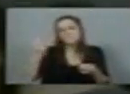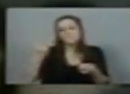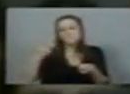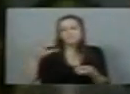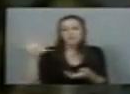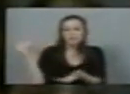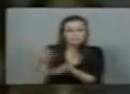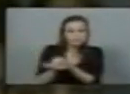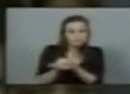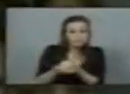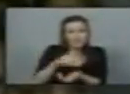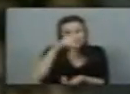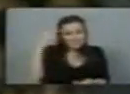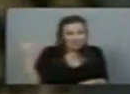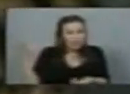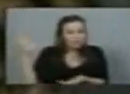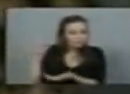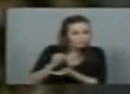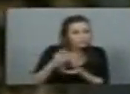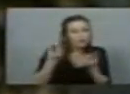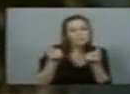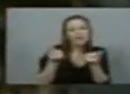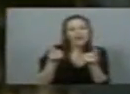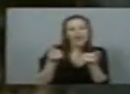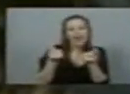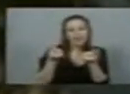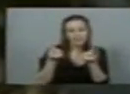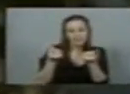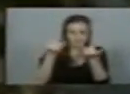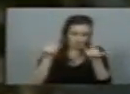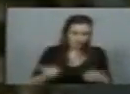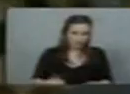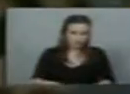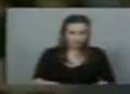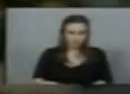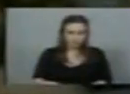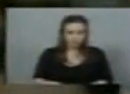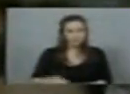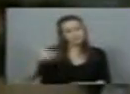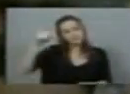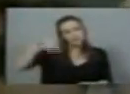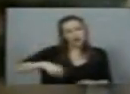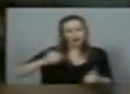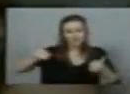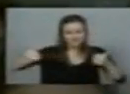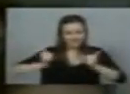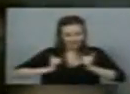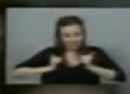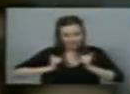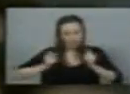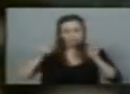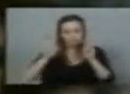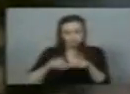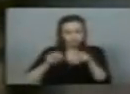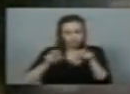adquirió parte del capital accionario. Y hoy estamos sentados aquí